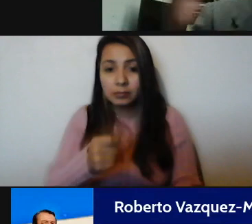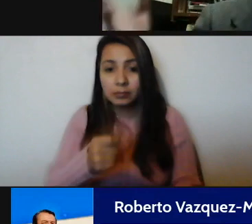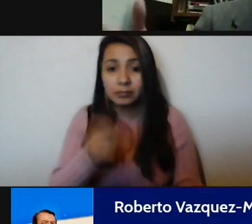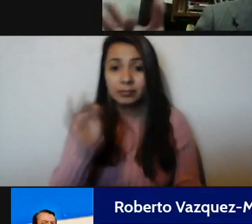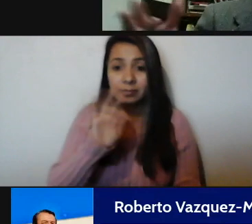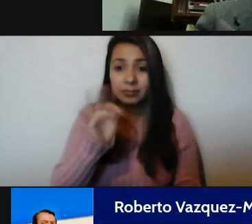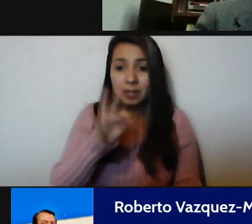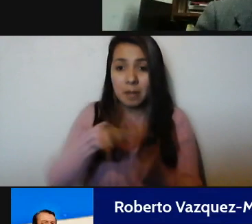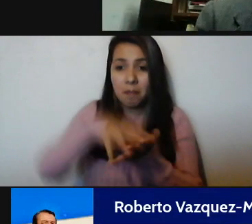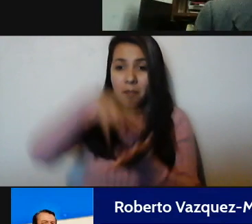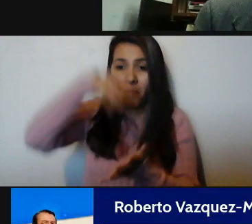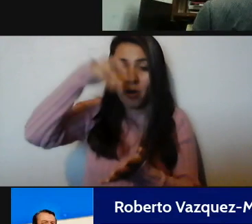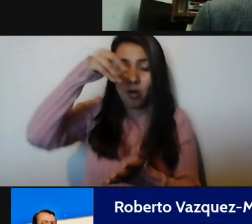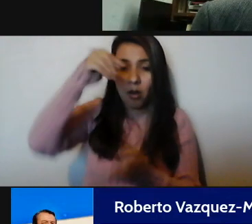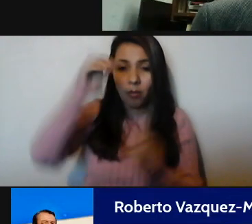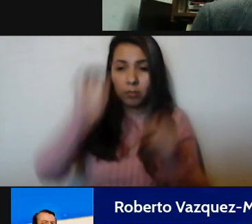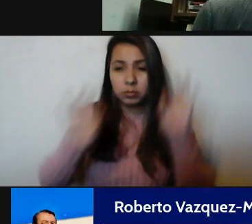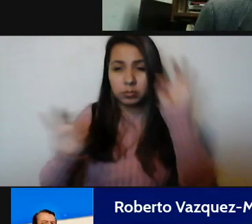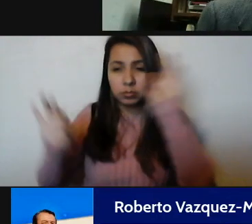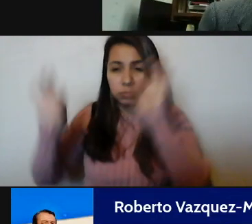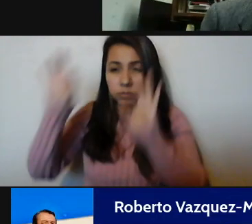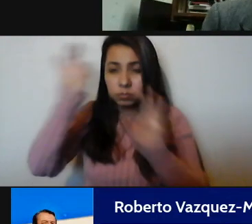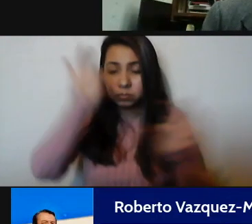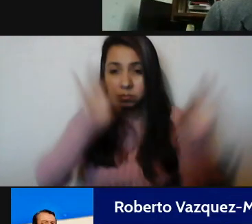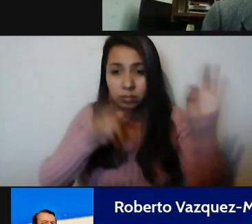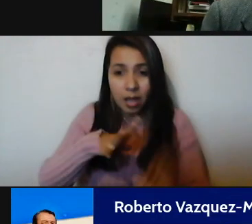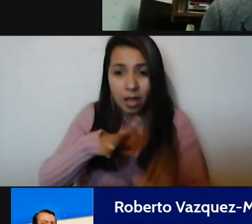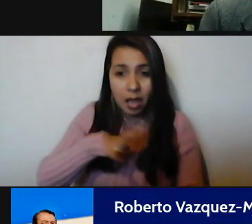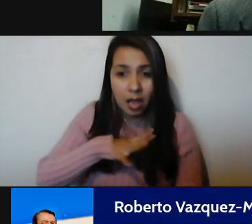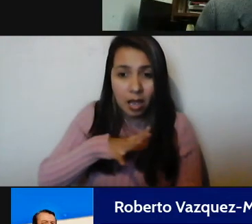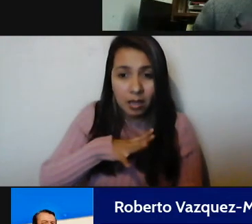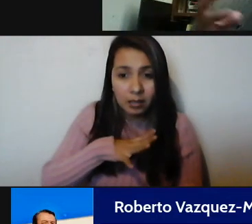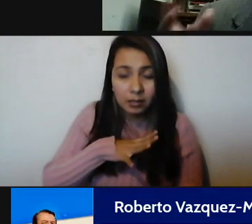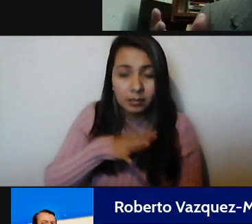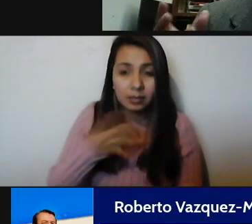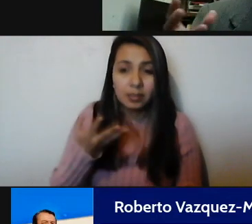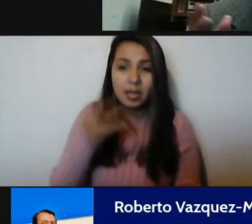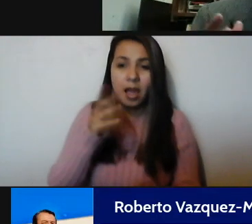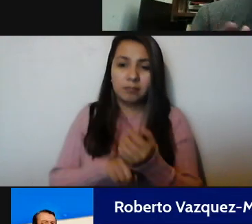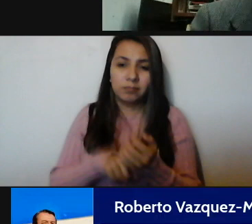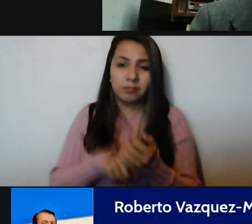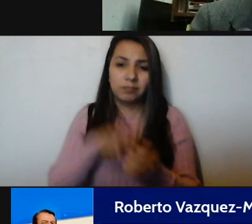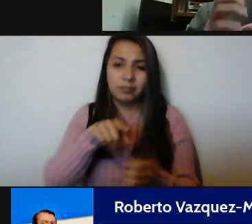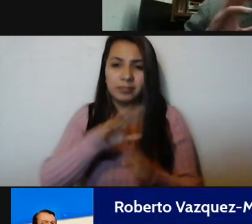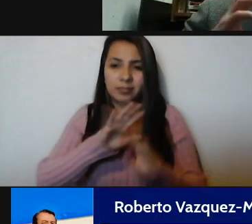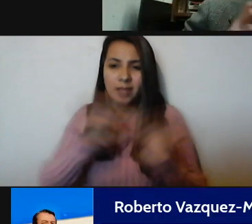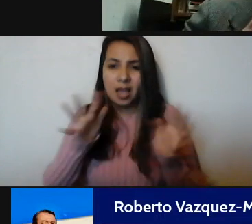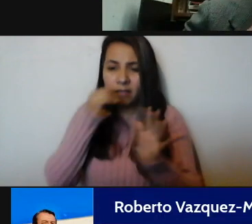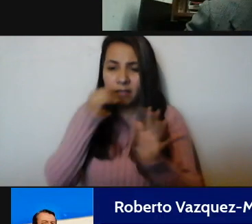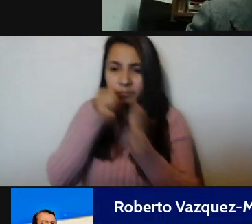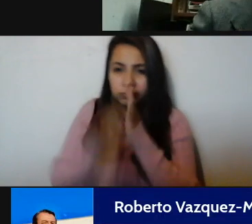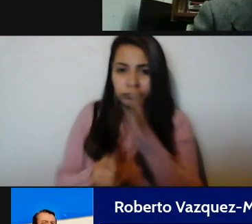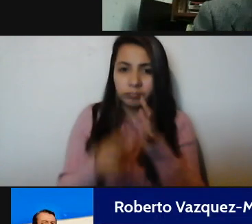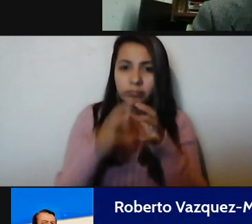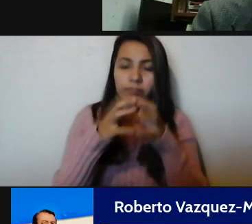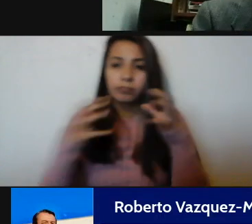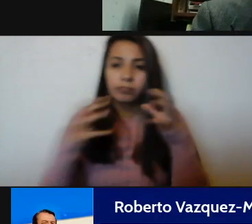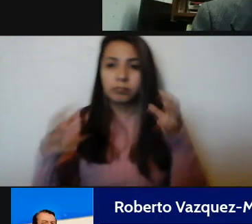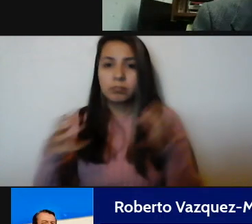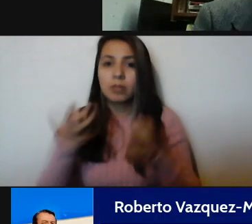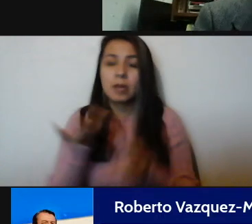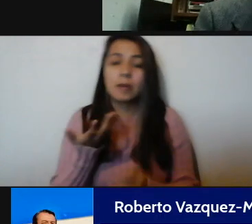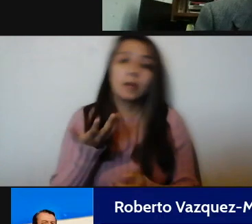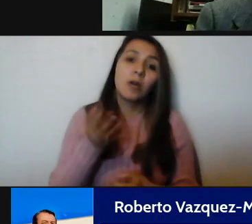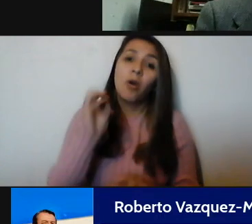en esa nube molecular, por ejemplo. Si tenemos partículas de polvo interestelar también que tienen ya una estructura